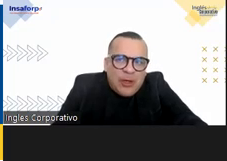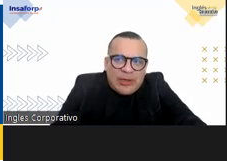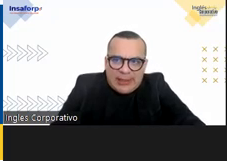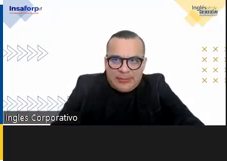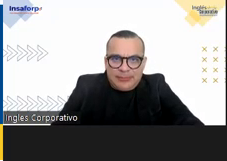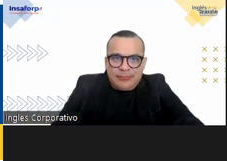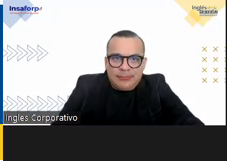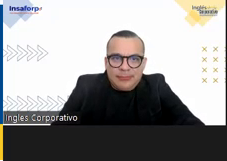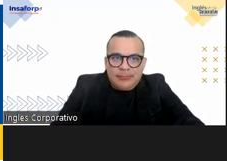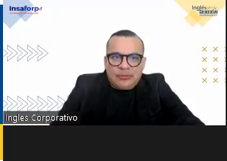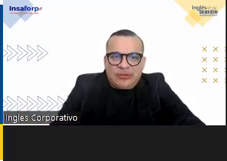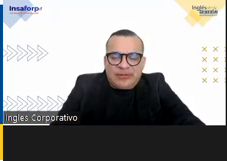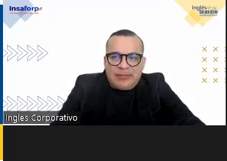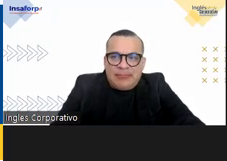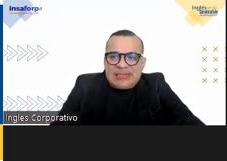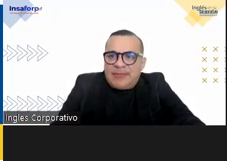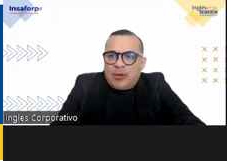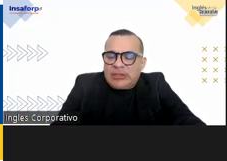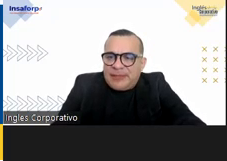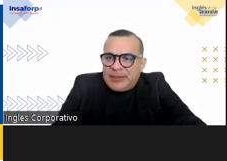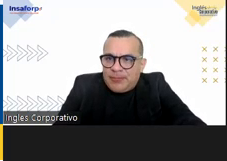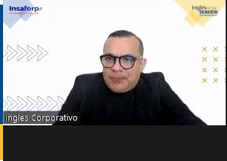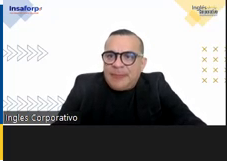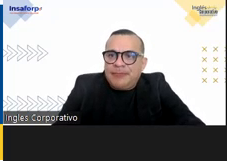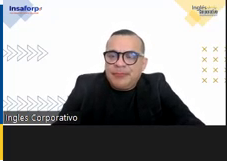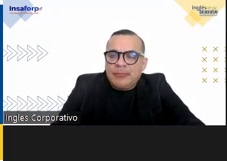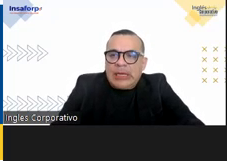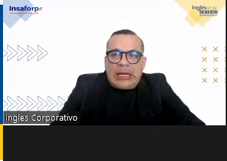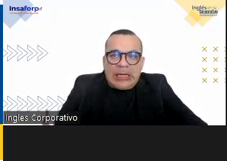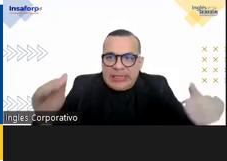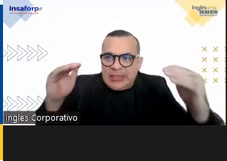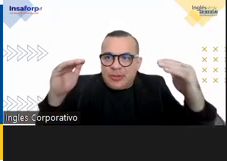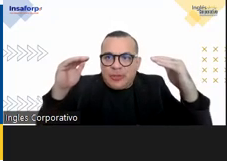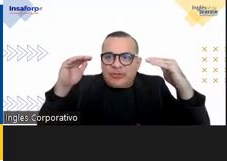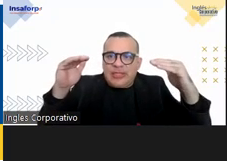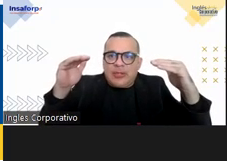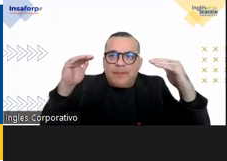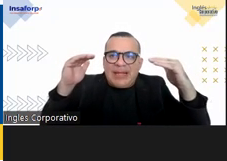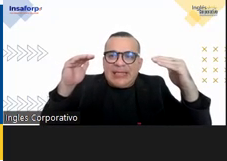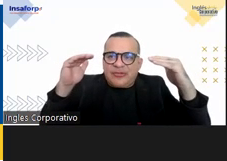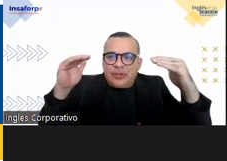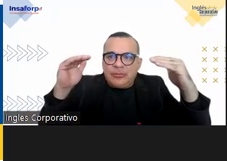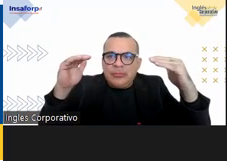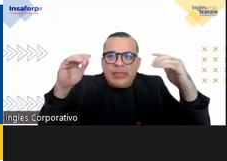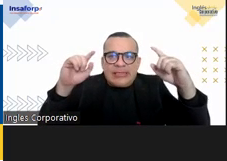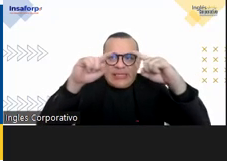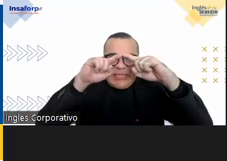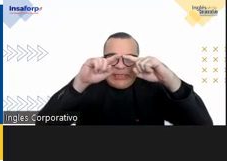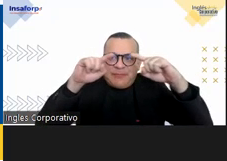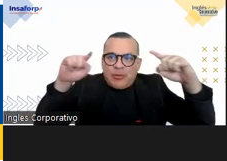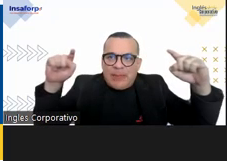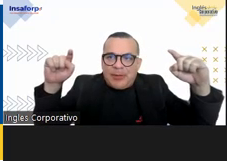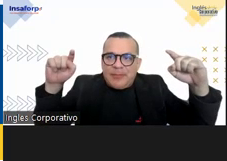¿Cómo lo vamos a lograr? Entonces, me establezco a través de un plan. Ah, ya le he dicho a usted que un plan de acción